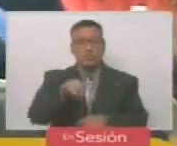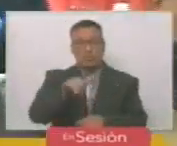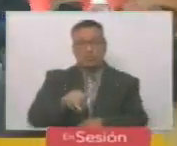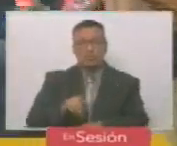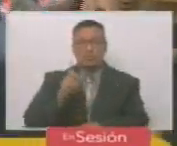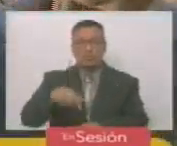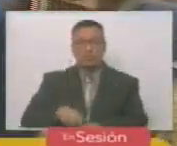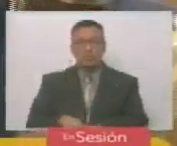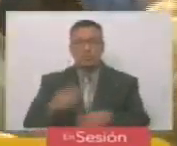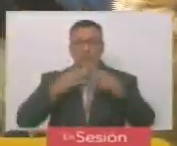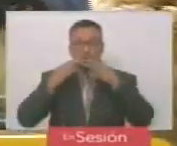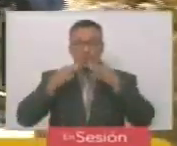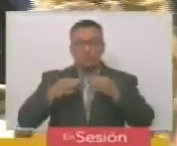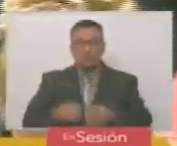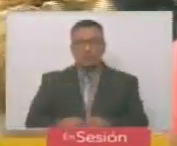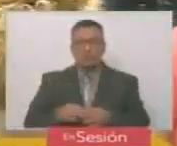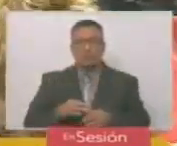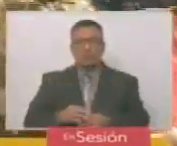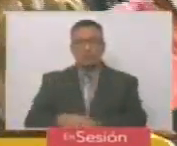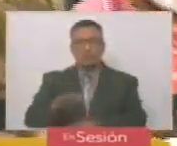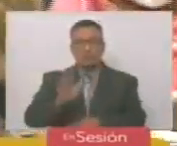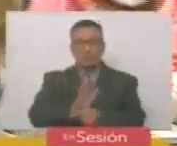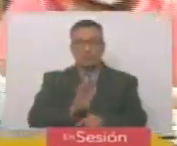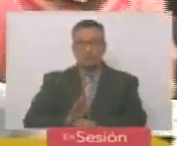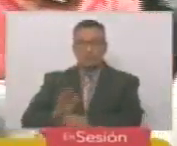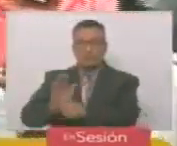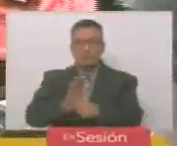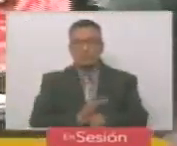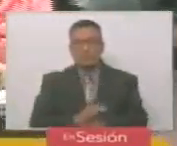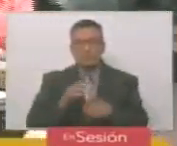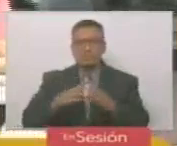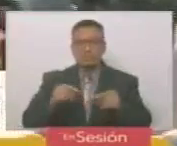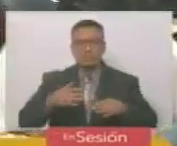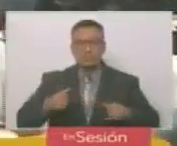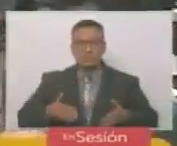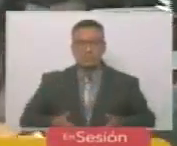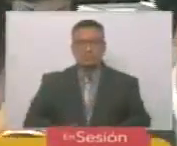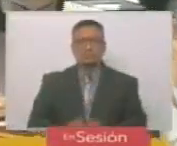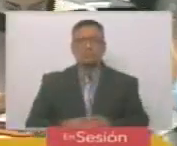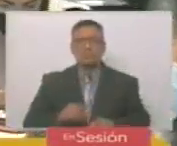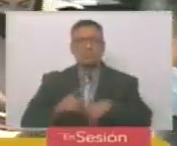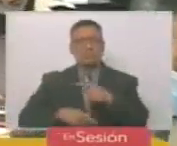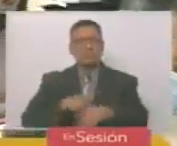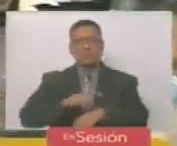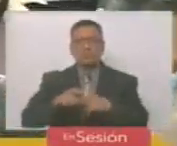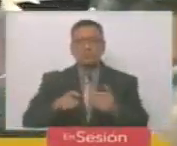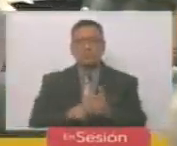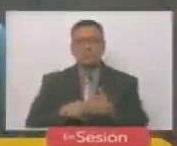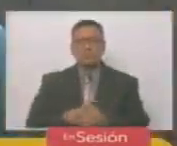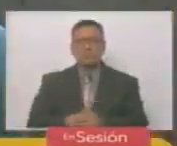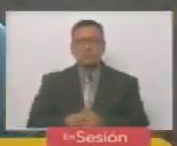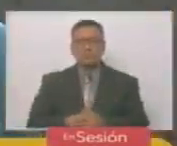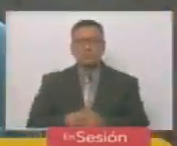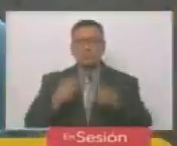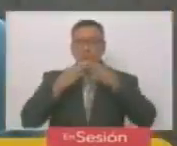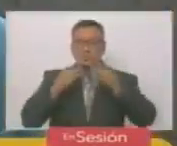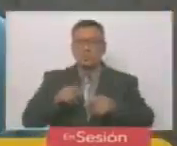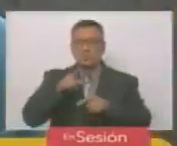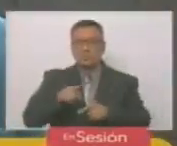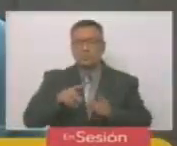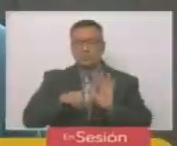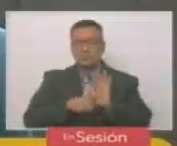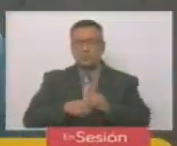sino garantizar la protección de la gestación en pleno. Para asegurar así el